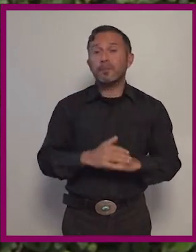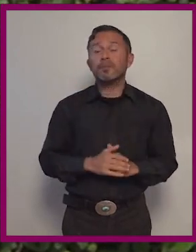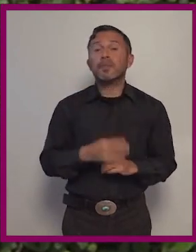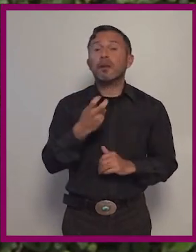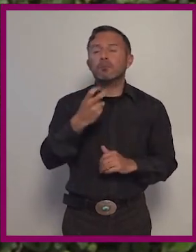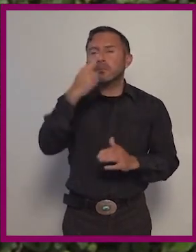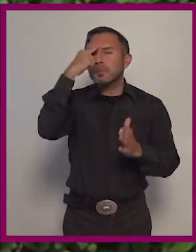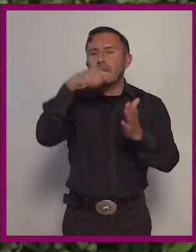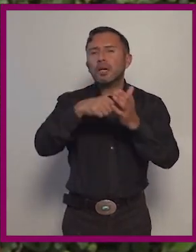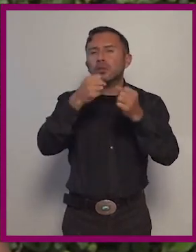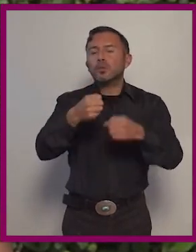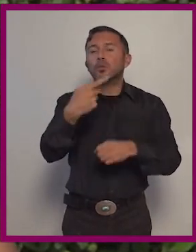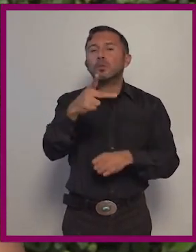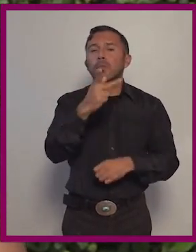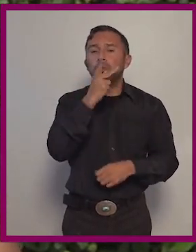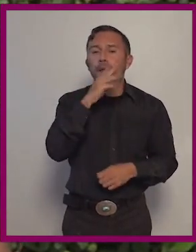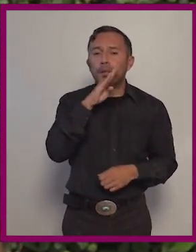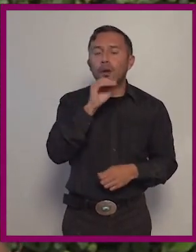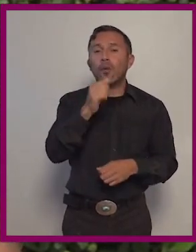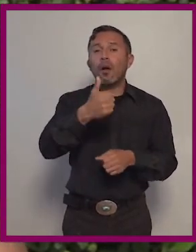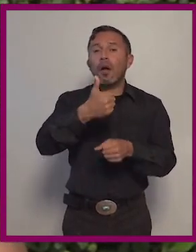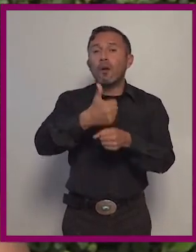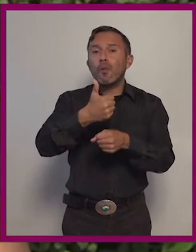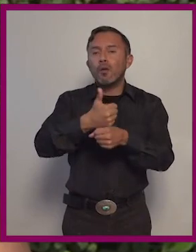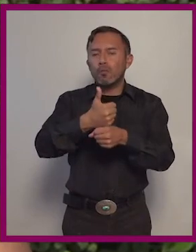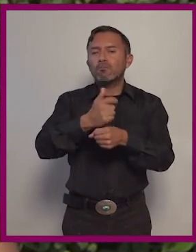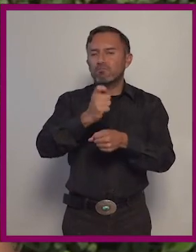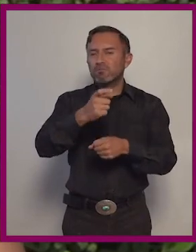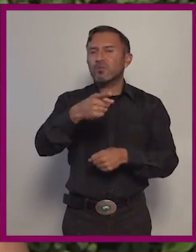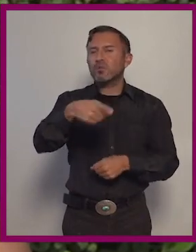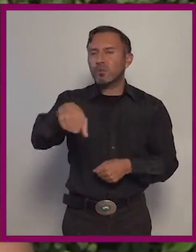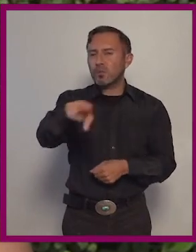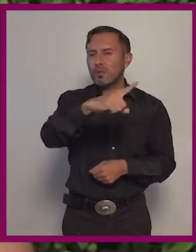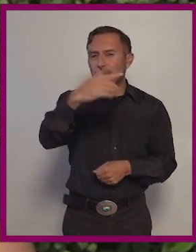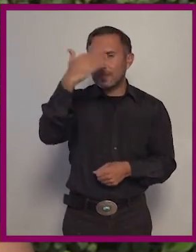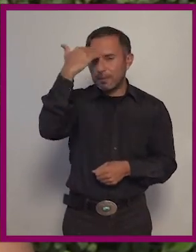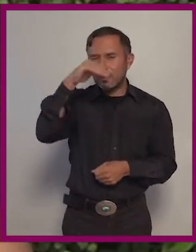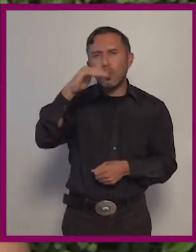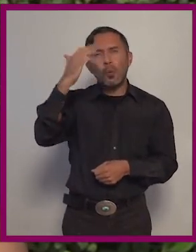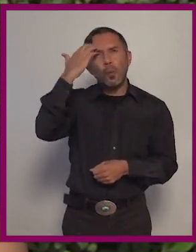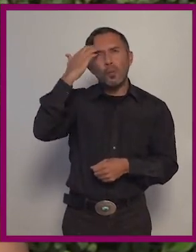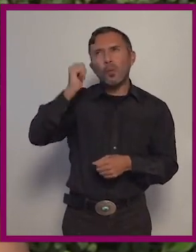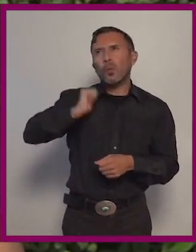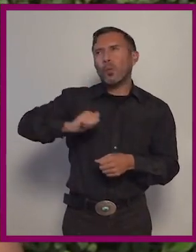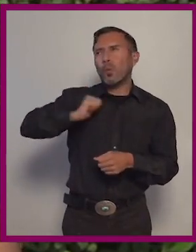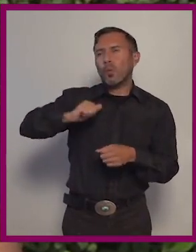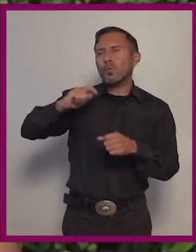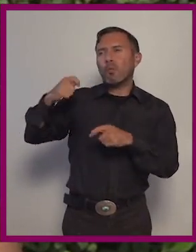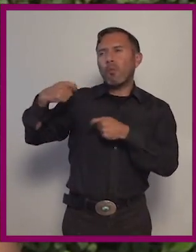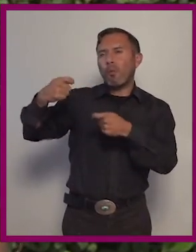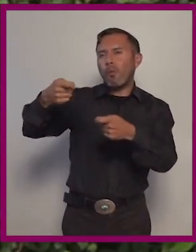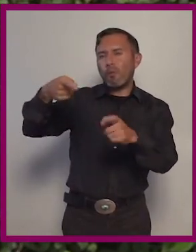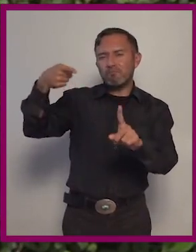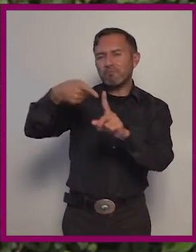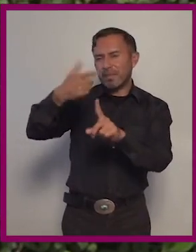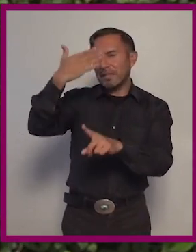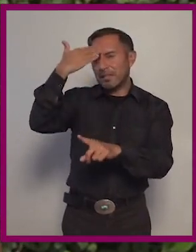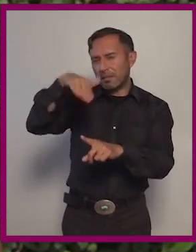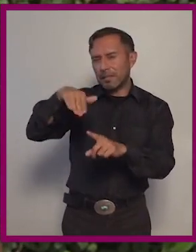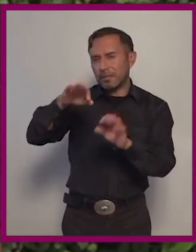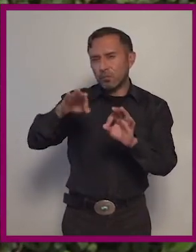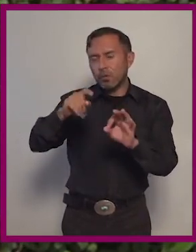sus padres o sus abuelos, sean portadores de algún saber o conocimiento ancestral específico. Reflexionemos y